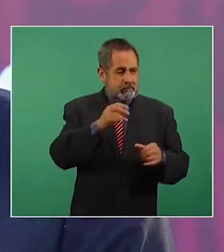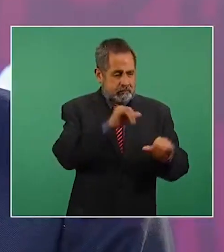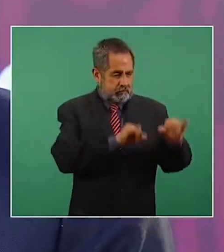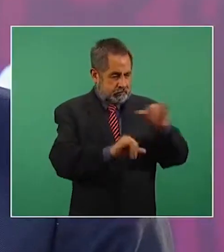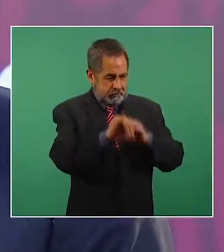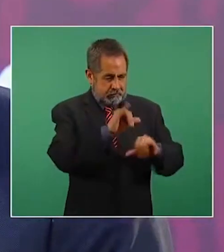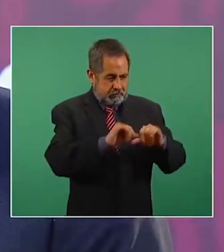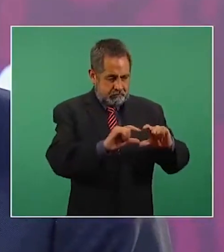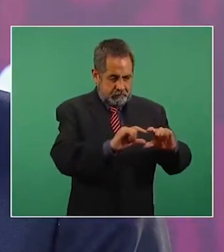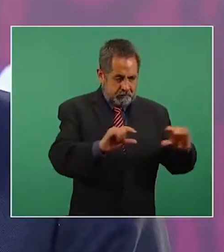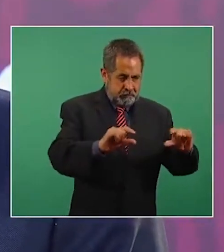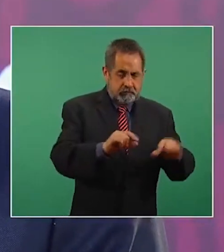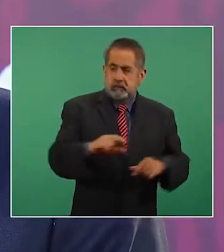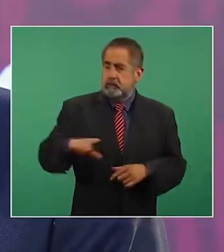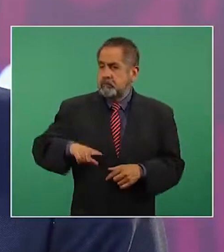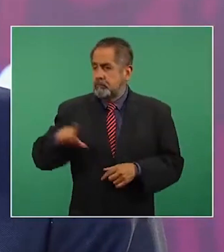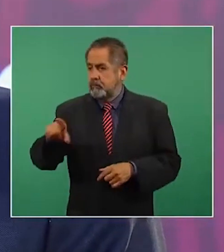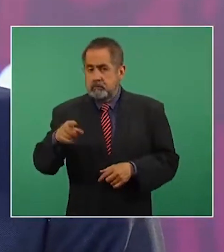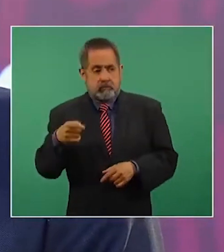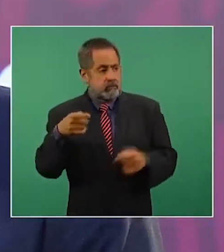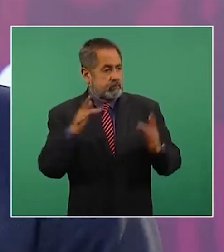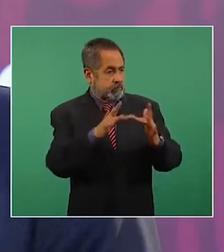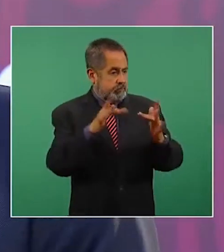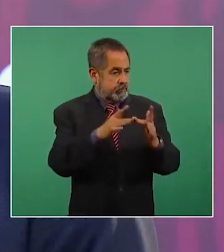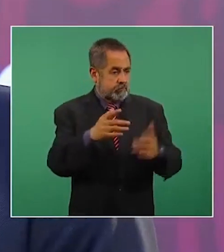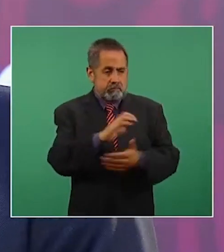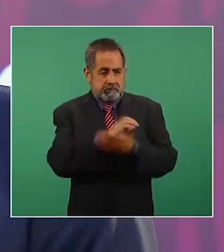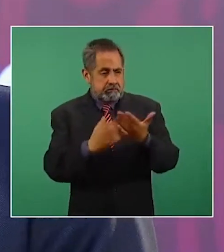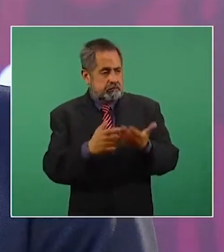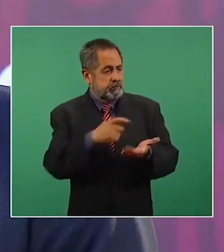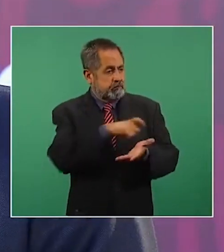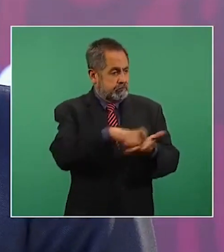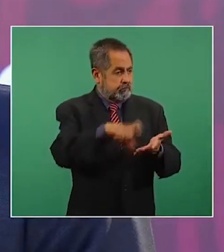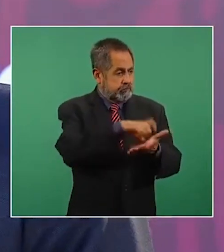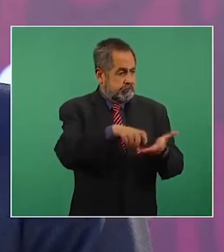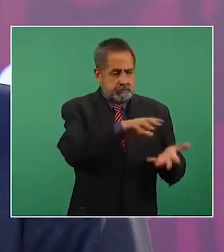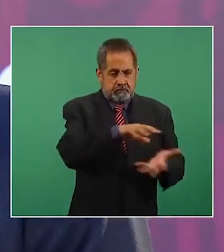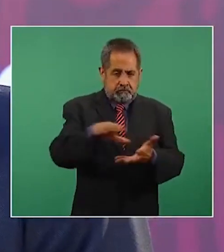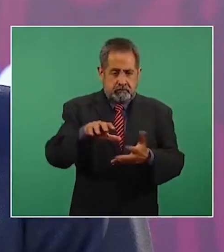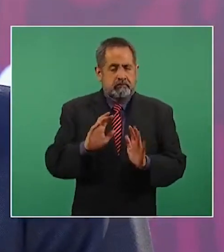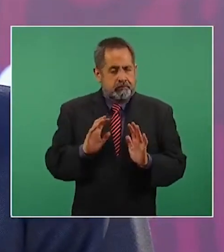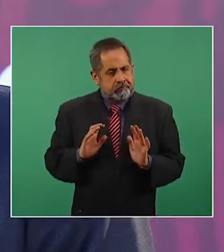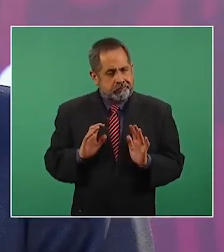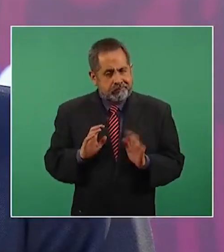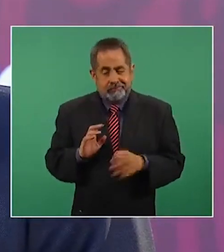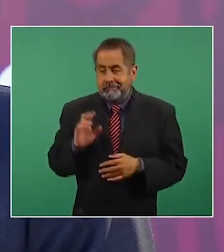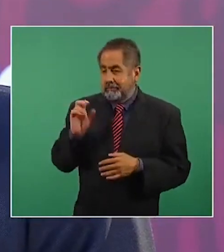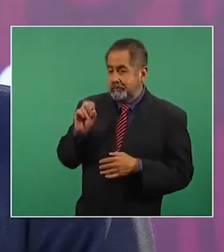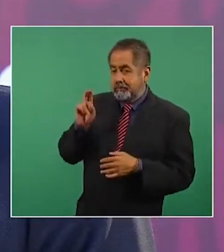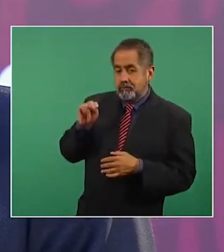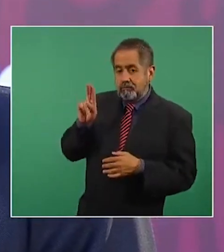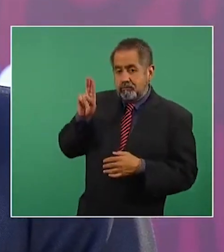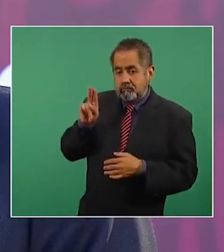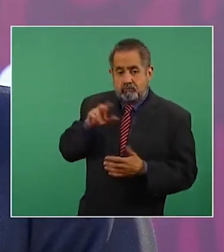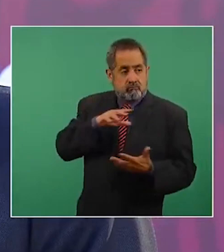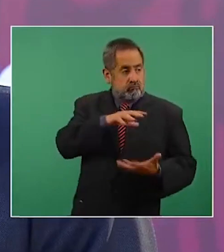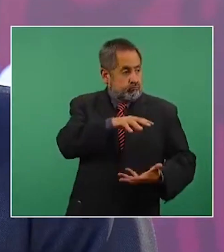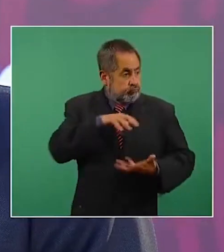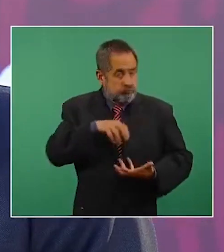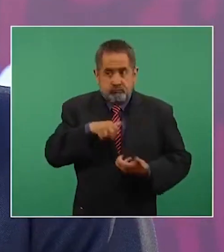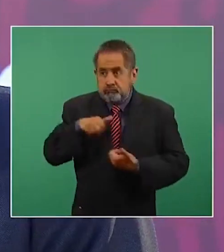que lo que distribuye la ONU.